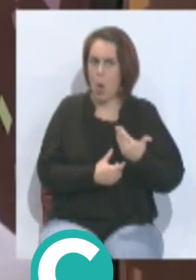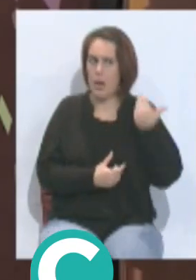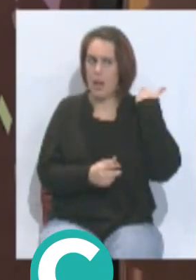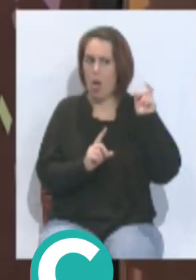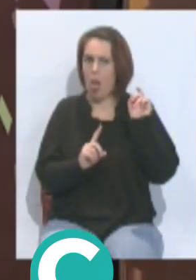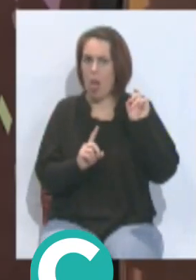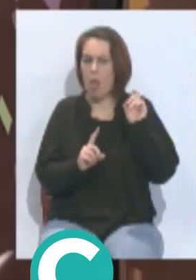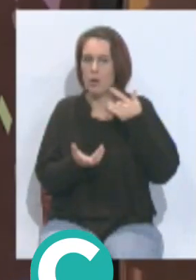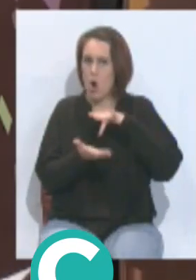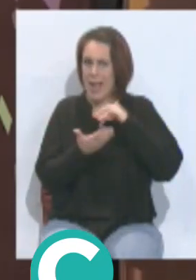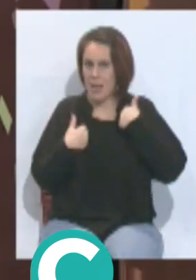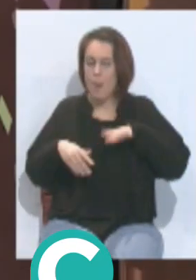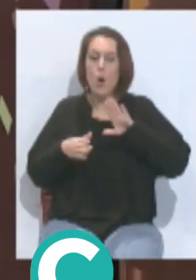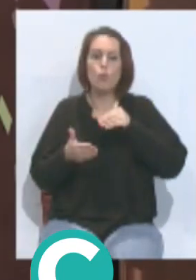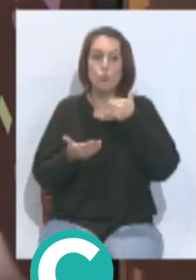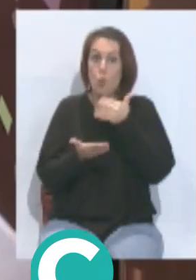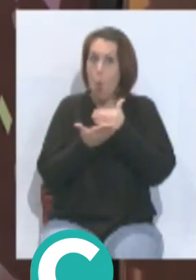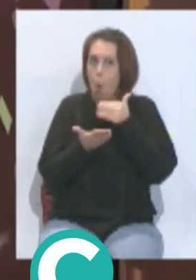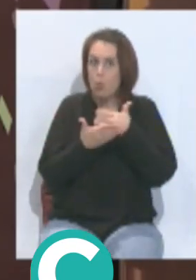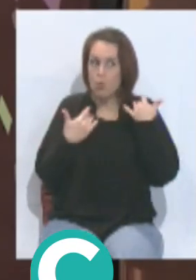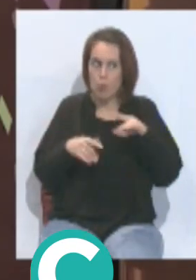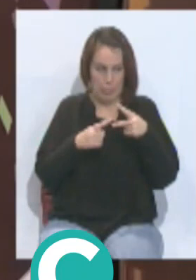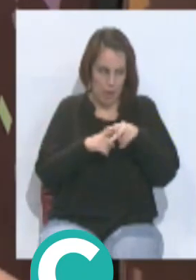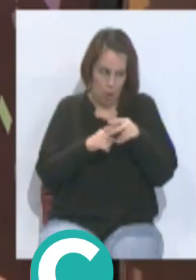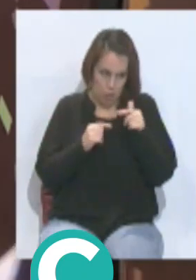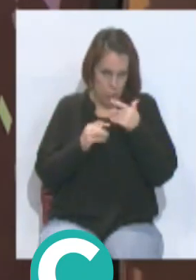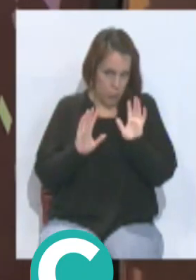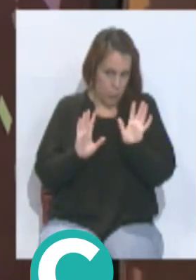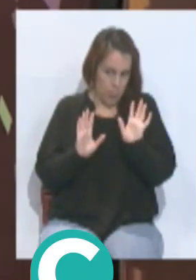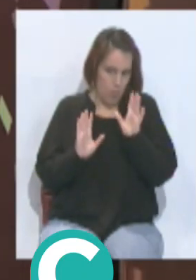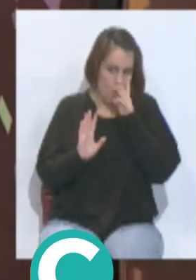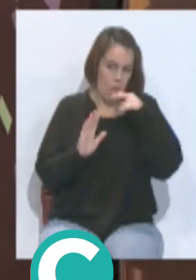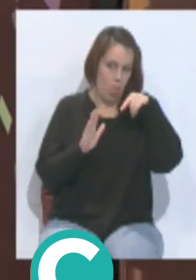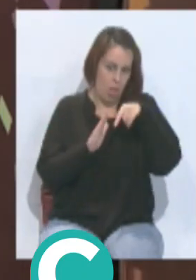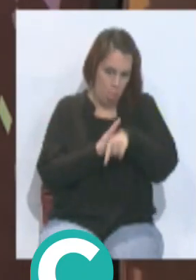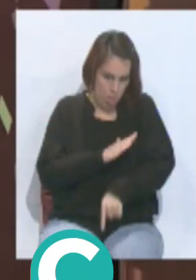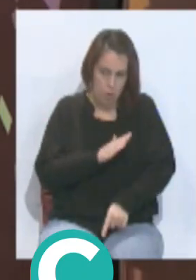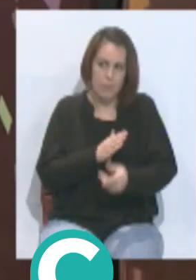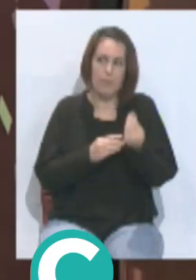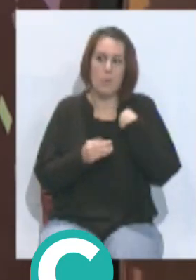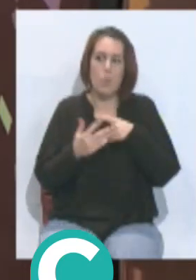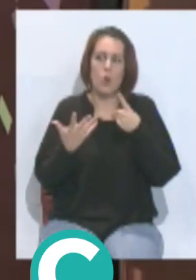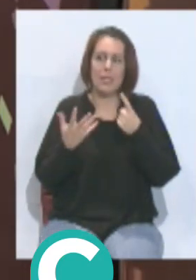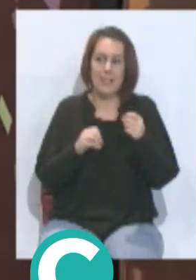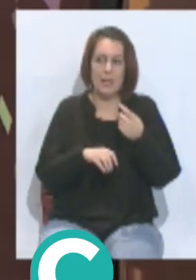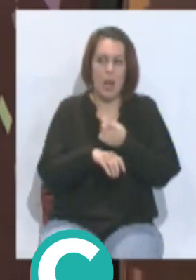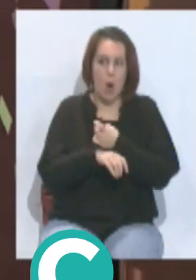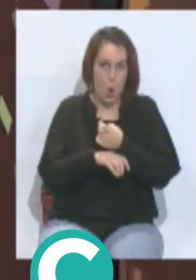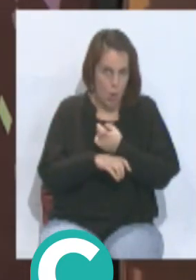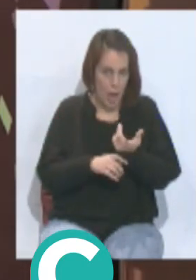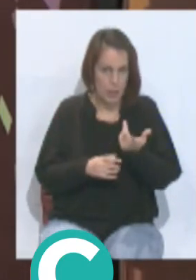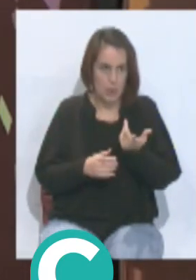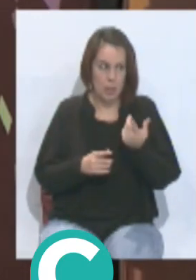ya un curso, ¿no?, que me niego a llamarle taller por aquello de la profundidad con la que se plantea, de 60 horas de cómo